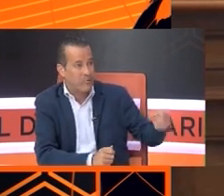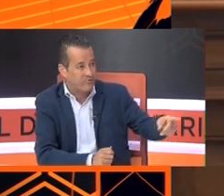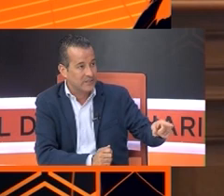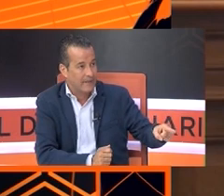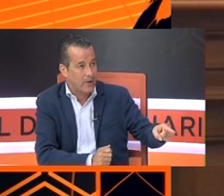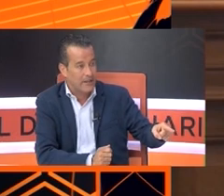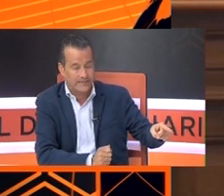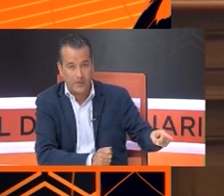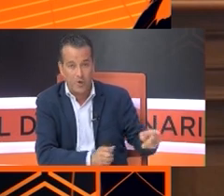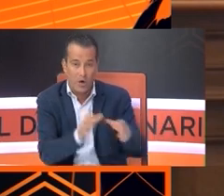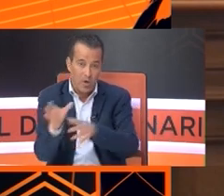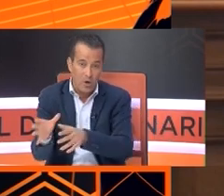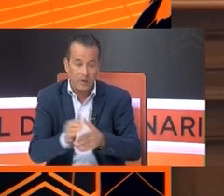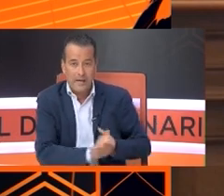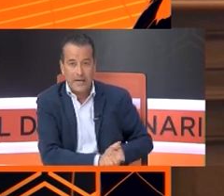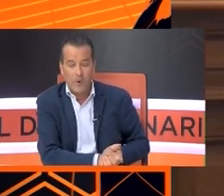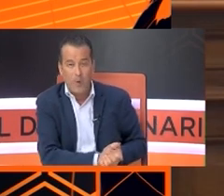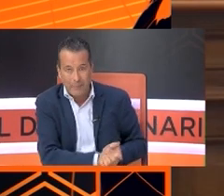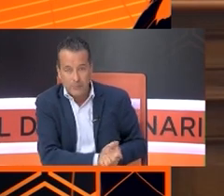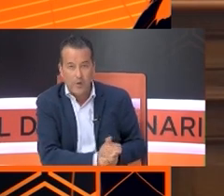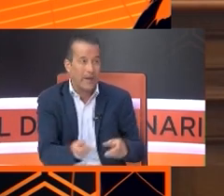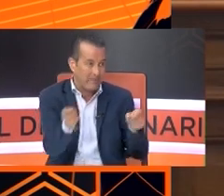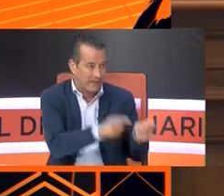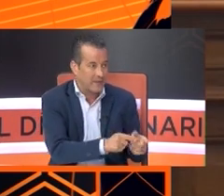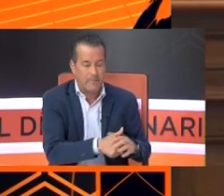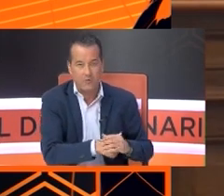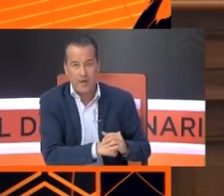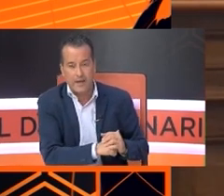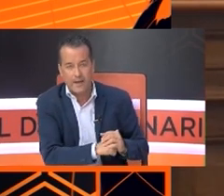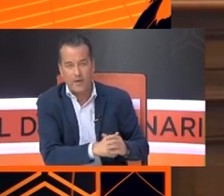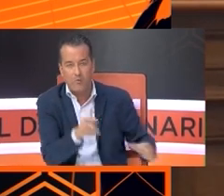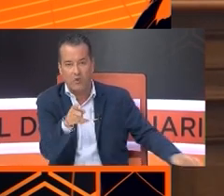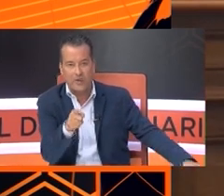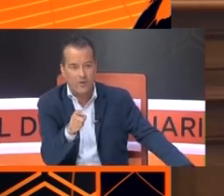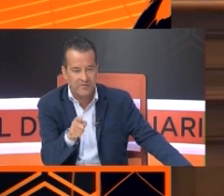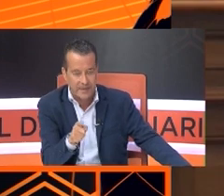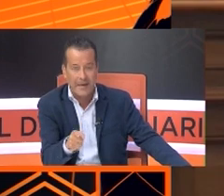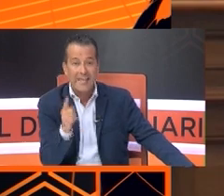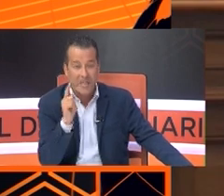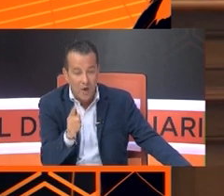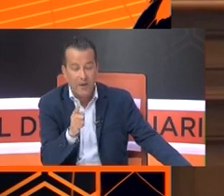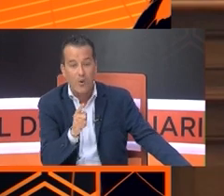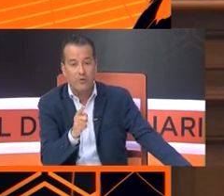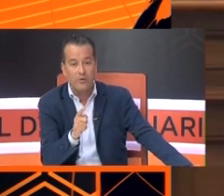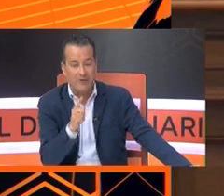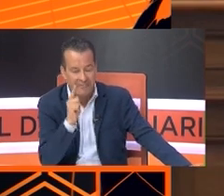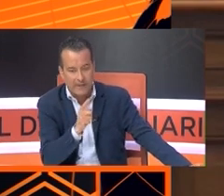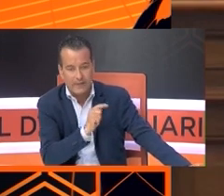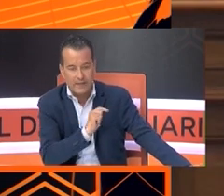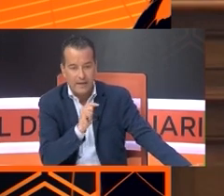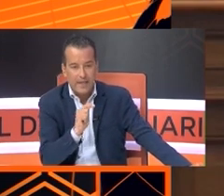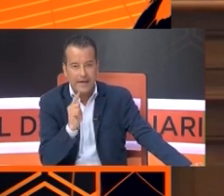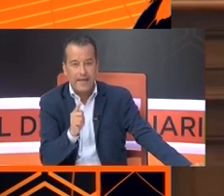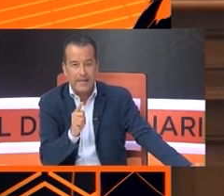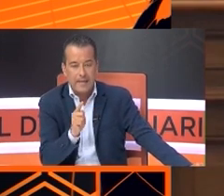Públicas porque fue secretario general técnico con el propio Blas Trujillo, que pertenece al PSOE de Gran Canaria como consejero de Sanidad. Y yo recuerdo